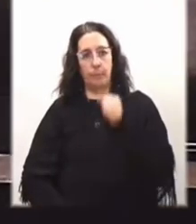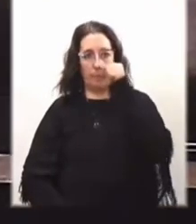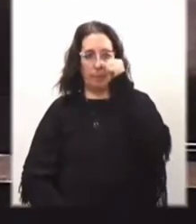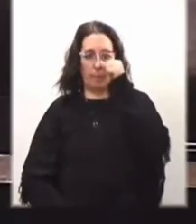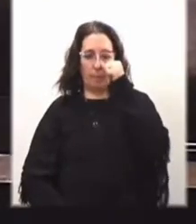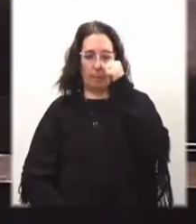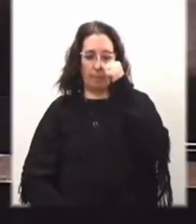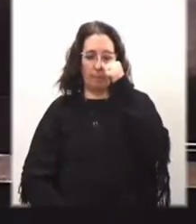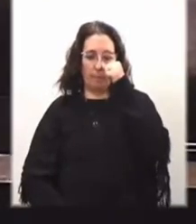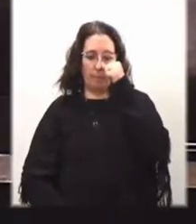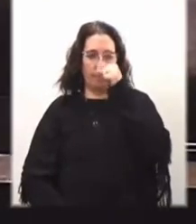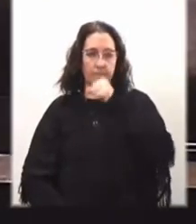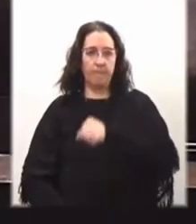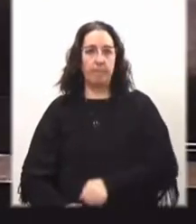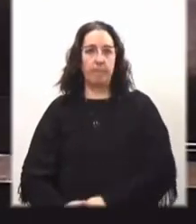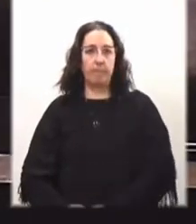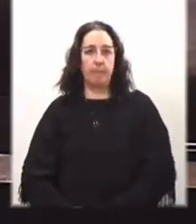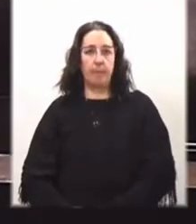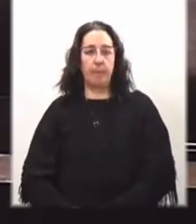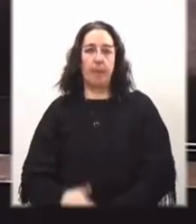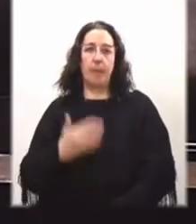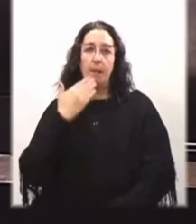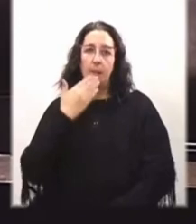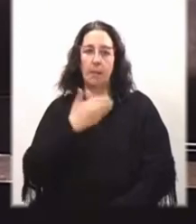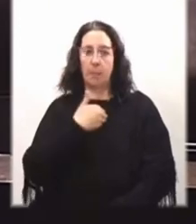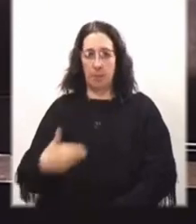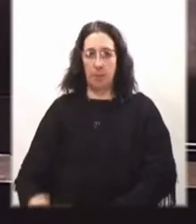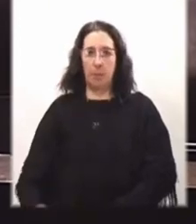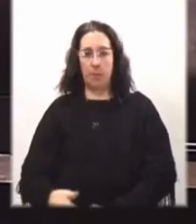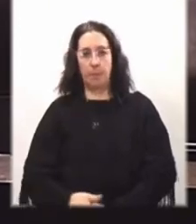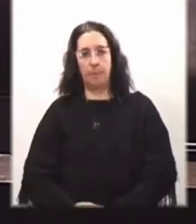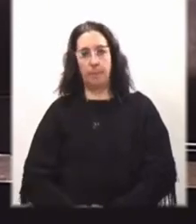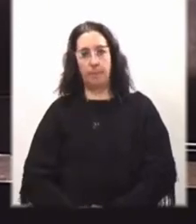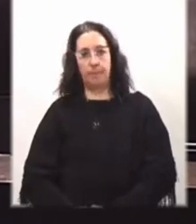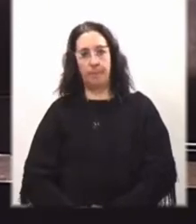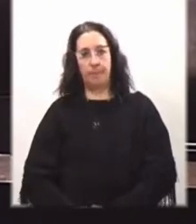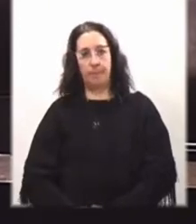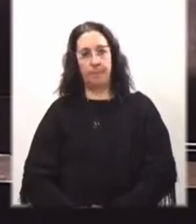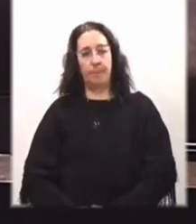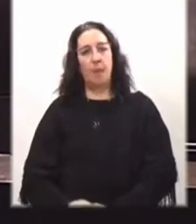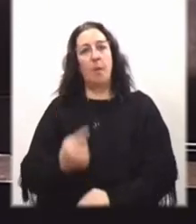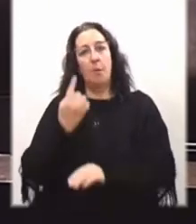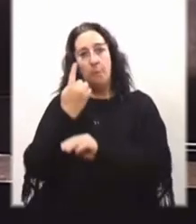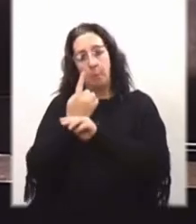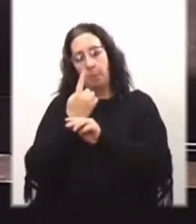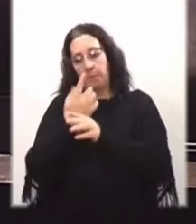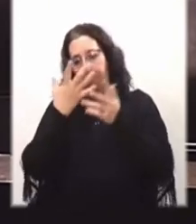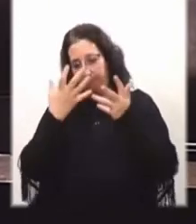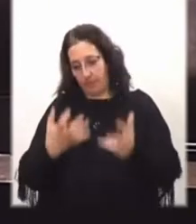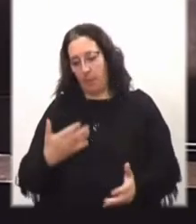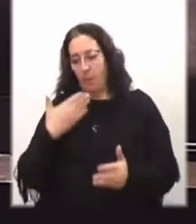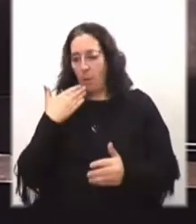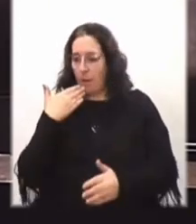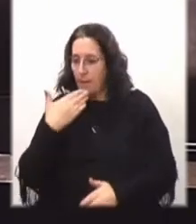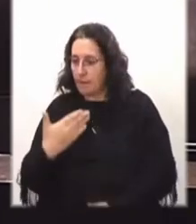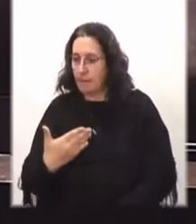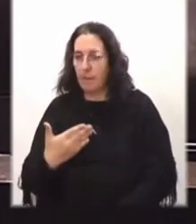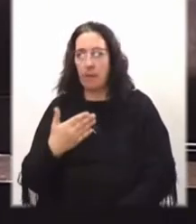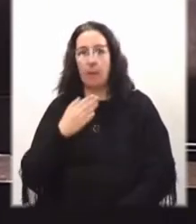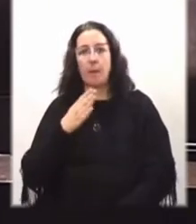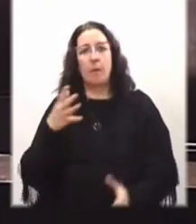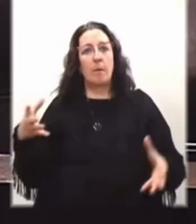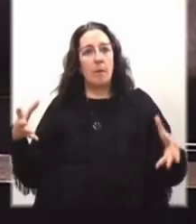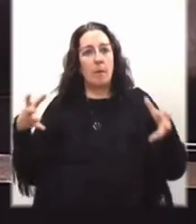20 minutos. Gracias, Presidenta. Bueno, primero quiero agradecer al plenario